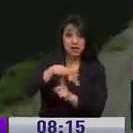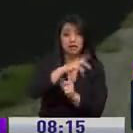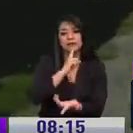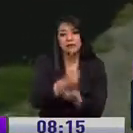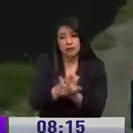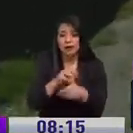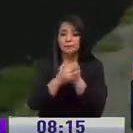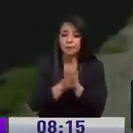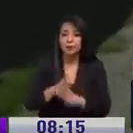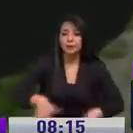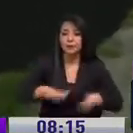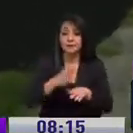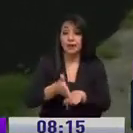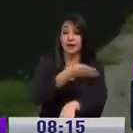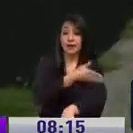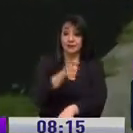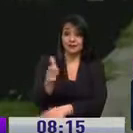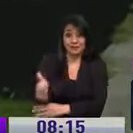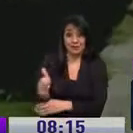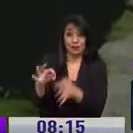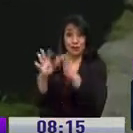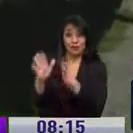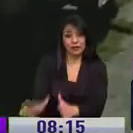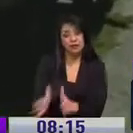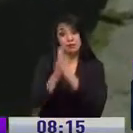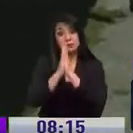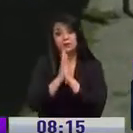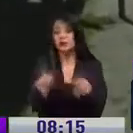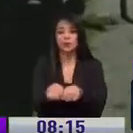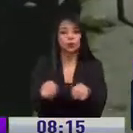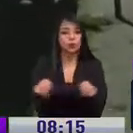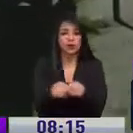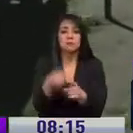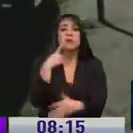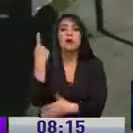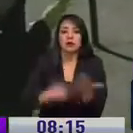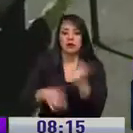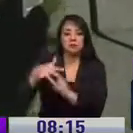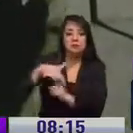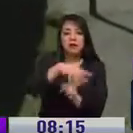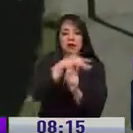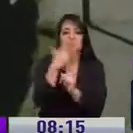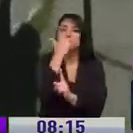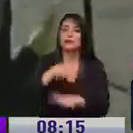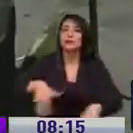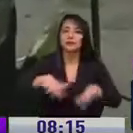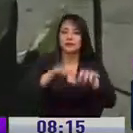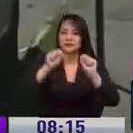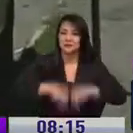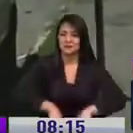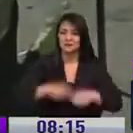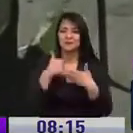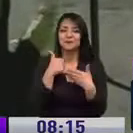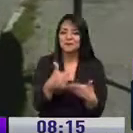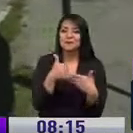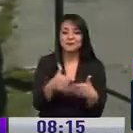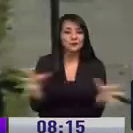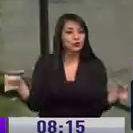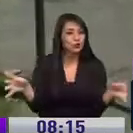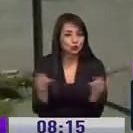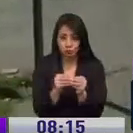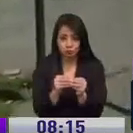como ha solicitado el compañero Raúl Cárdenas, es para hacerse un espacio verde en beneficio de